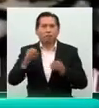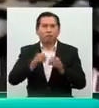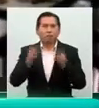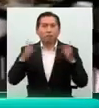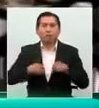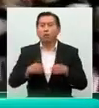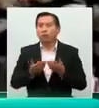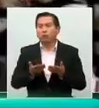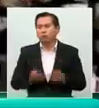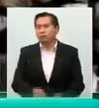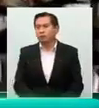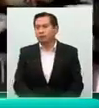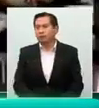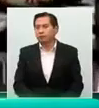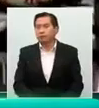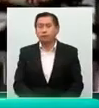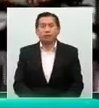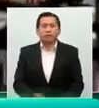penal?